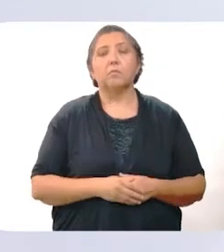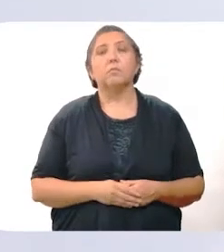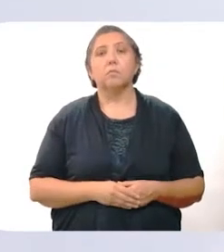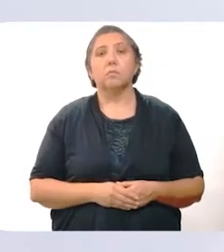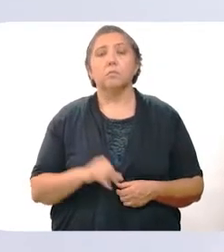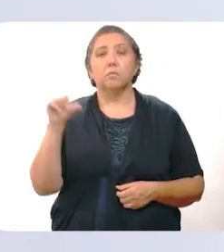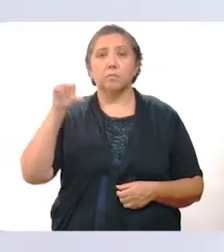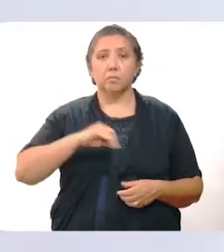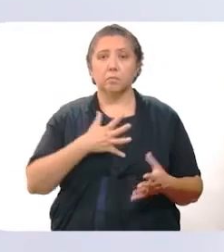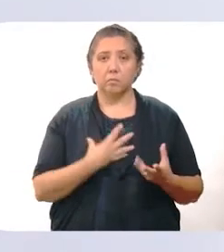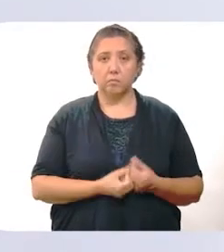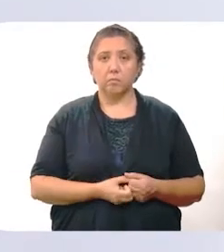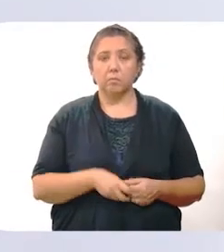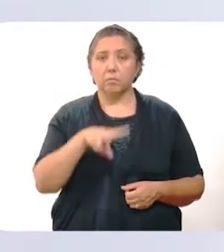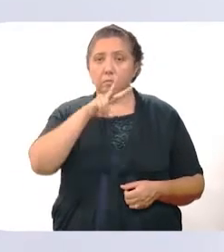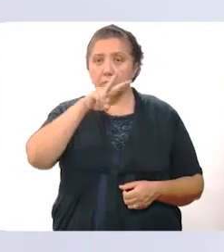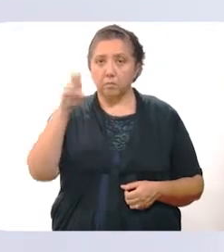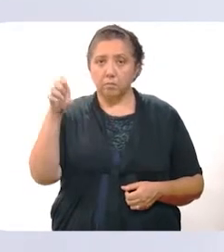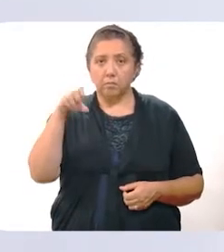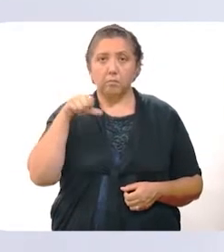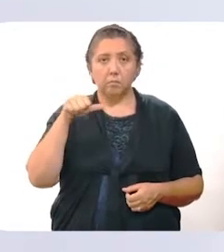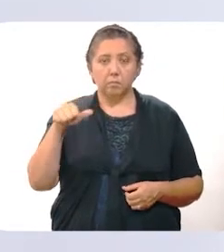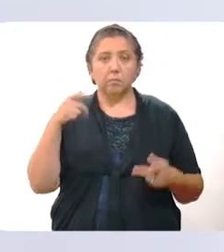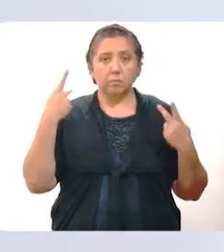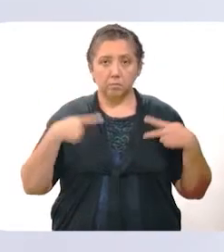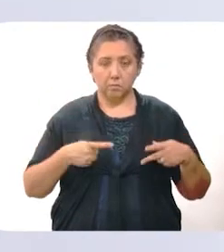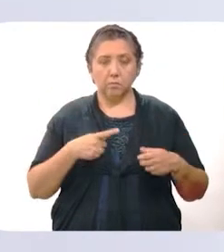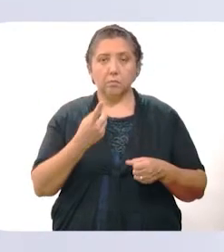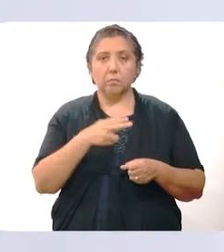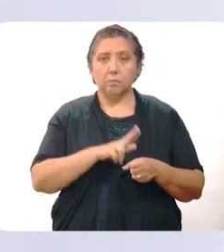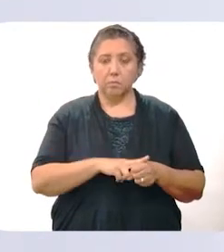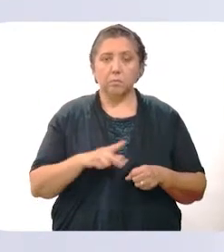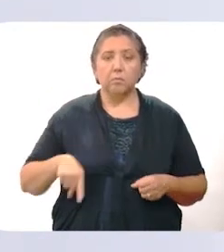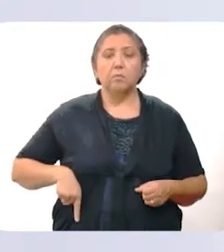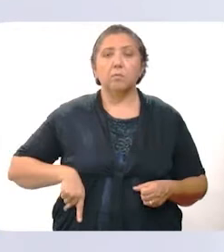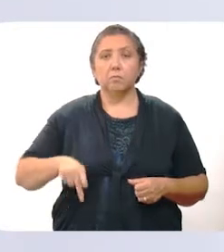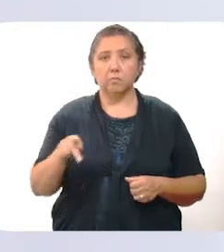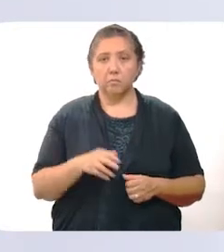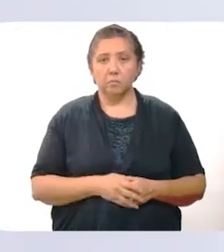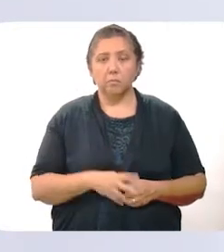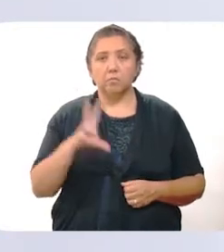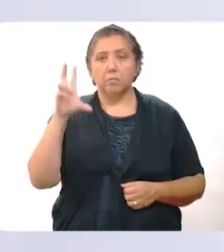diarios. El día de hoy tenemos 216 pacientes en hospitales públicos.